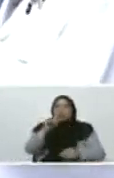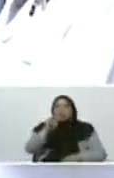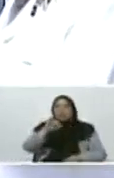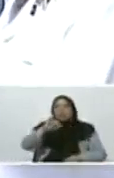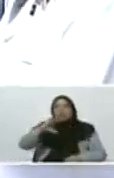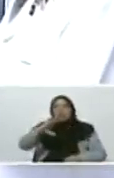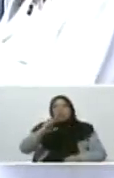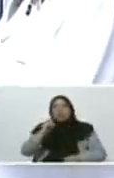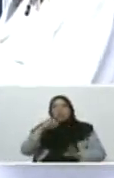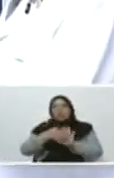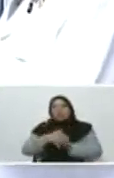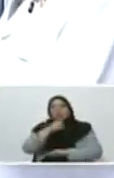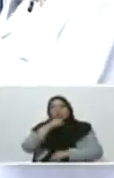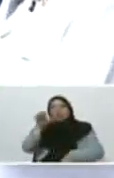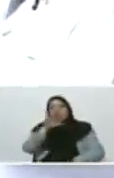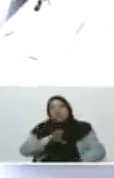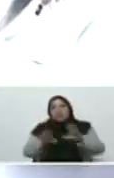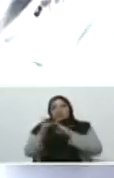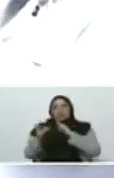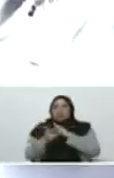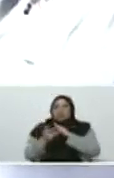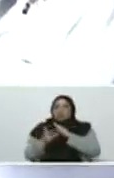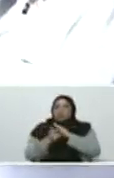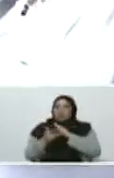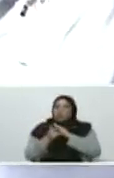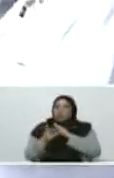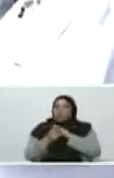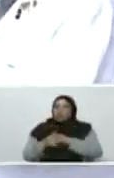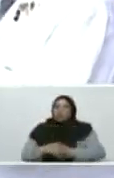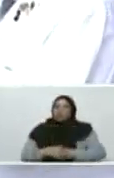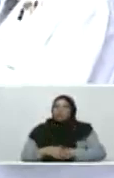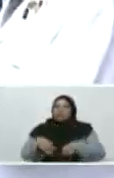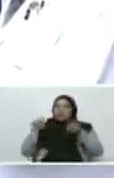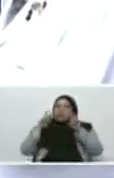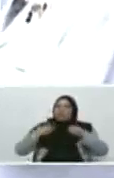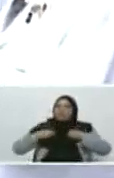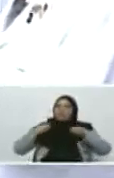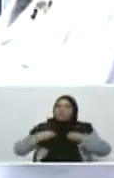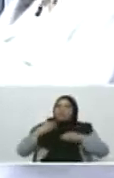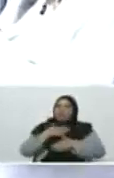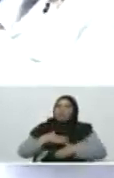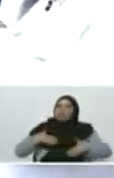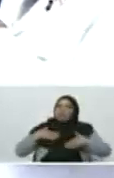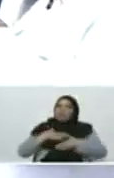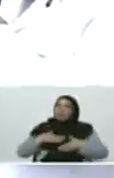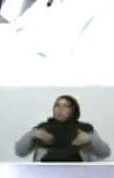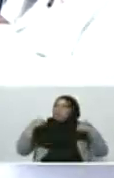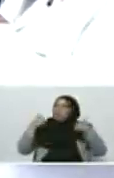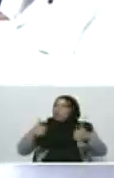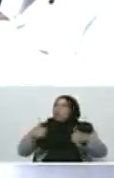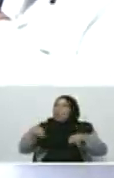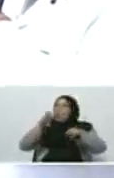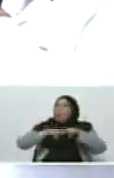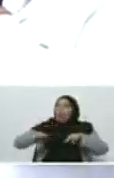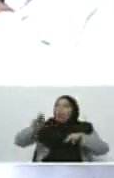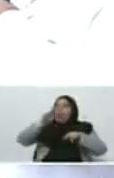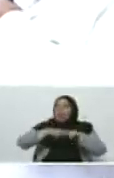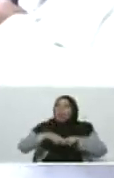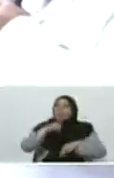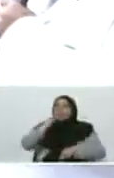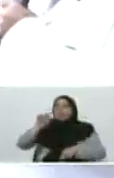Investigaciones Científicas, la ciencia y la tecnología para la vida, para el vivir viviendo. Este es un niño, estos fueron nuestros